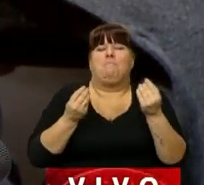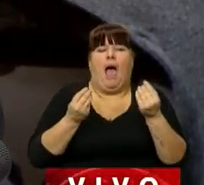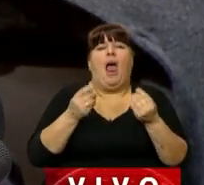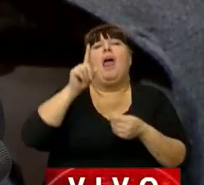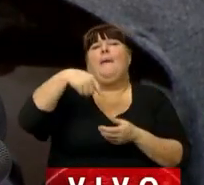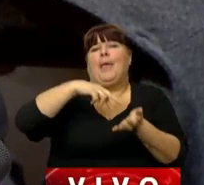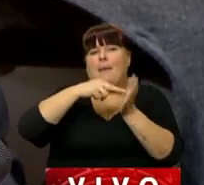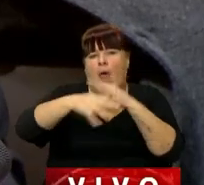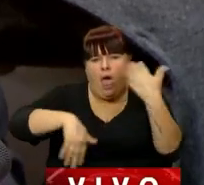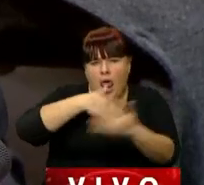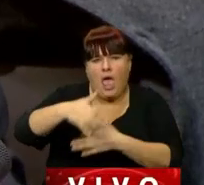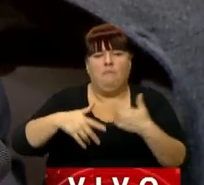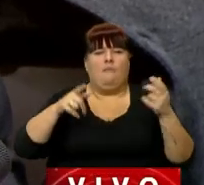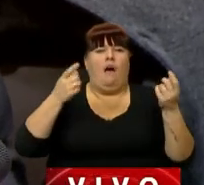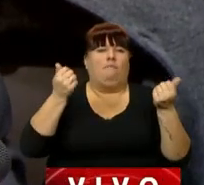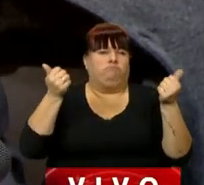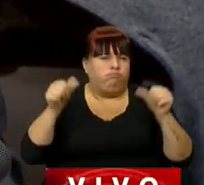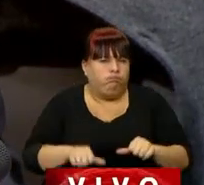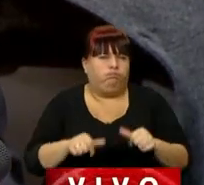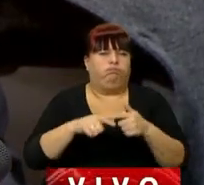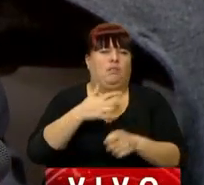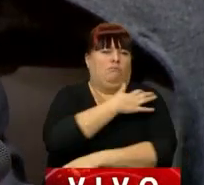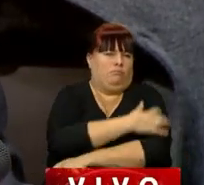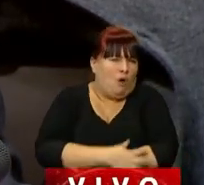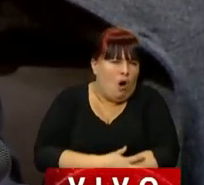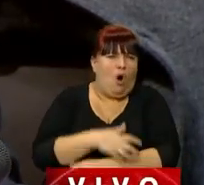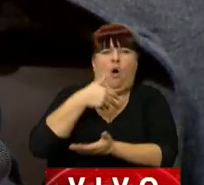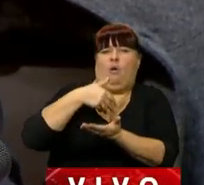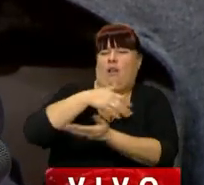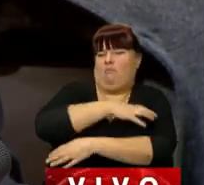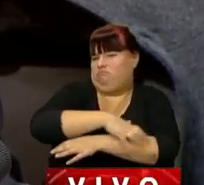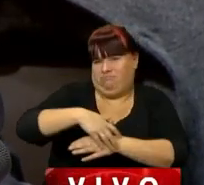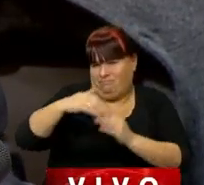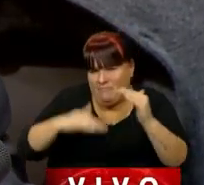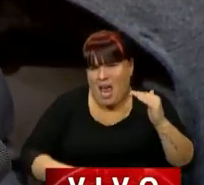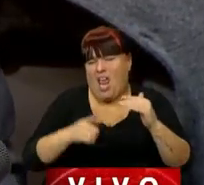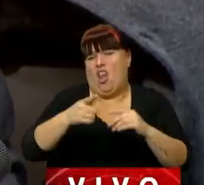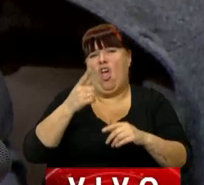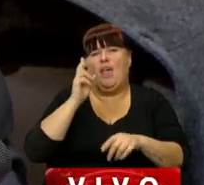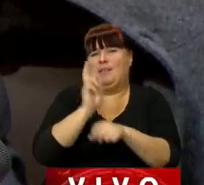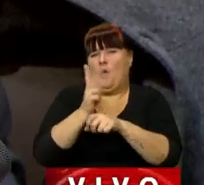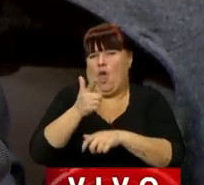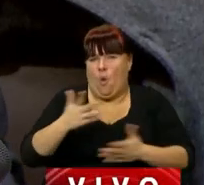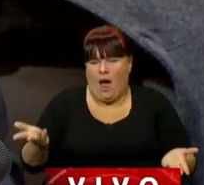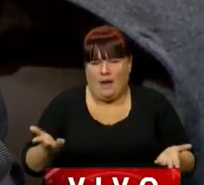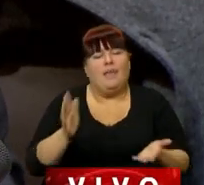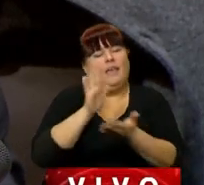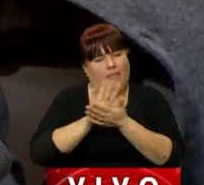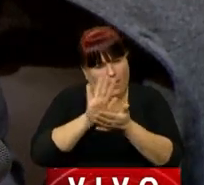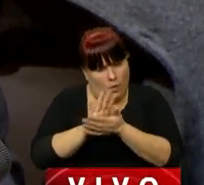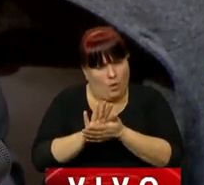provocan crisis, decadencia, miseria, marginalidad e inseguridad. De